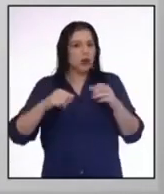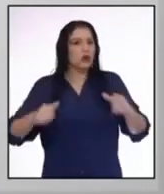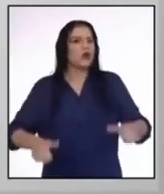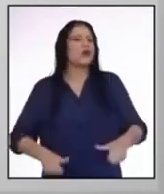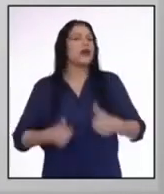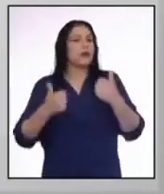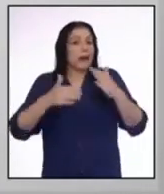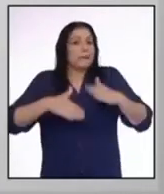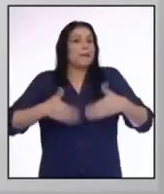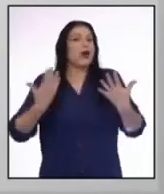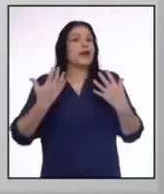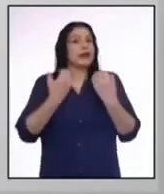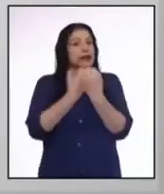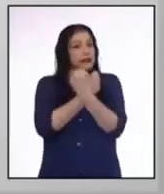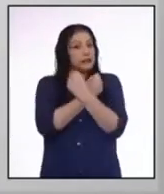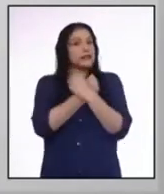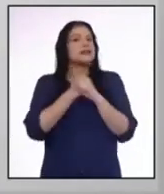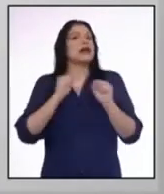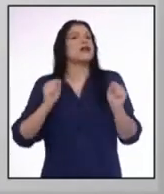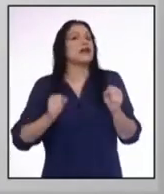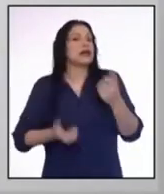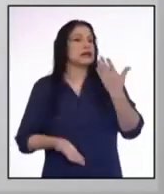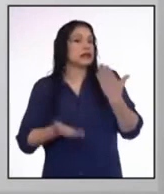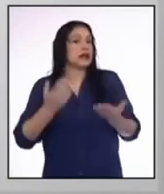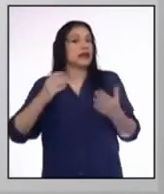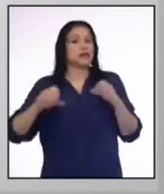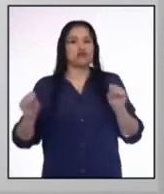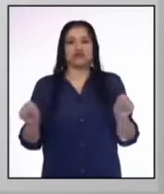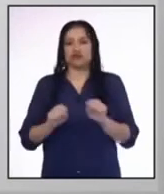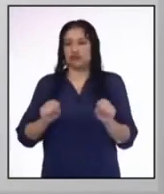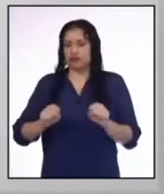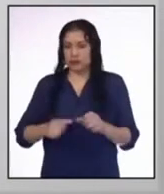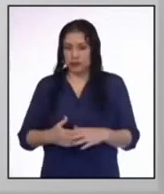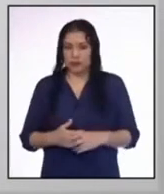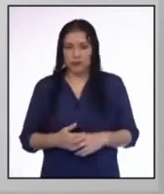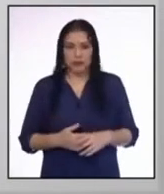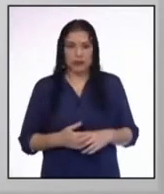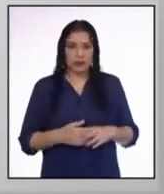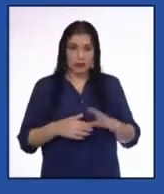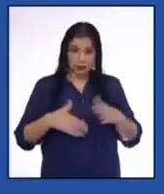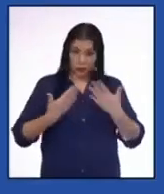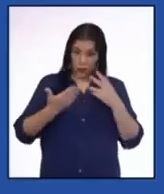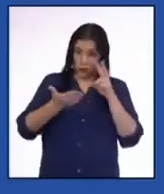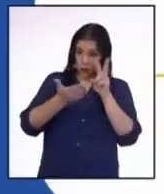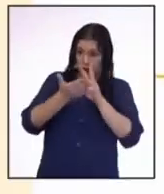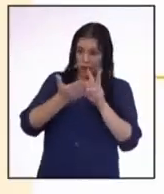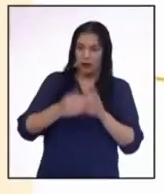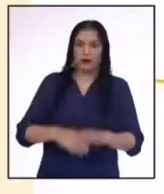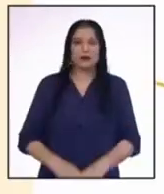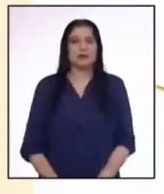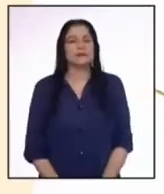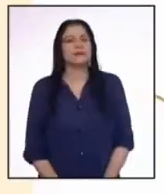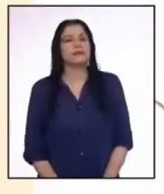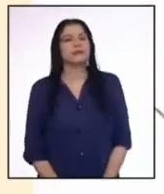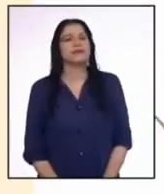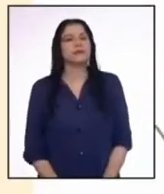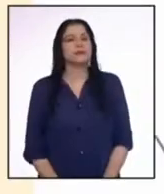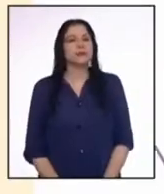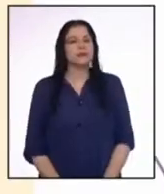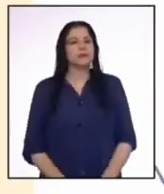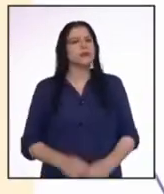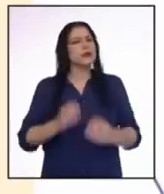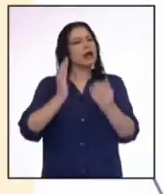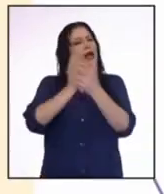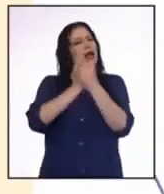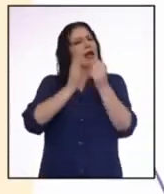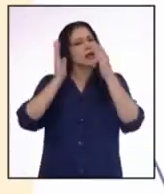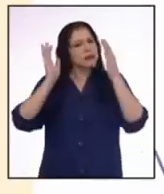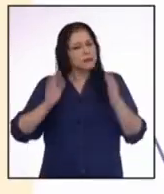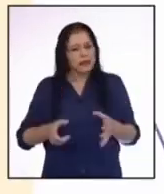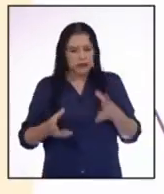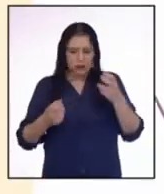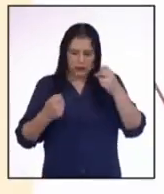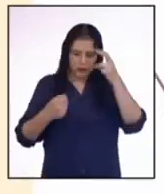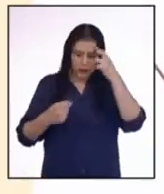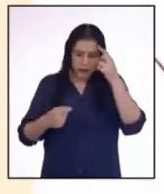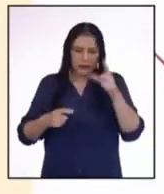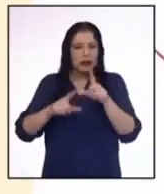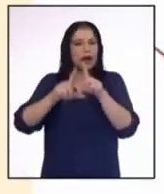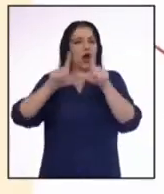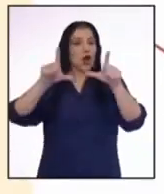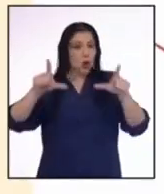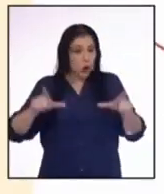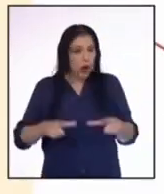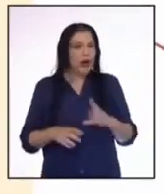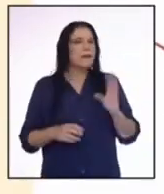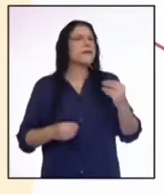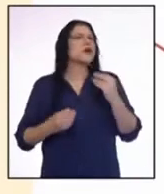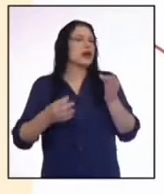vida podría salvarte en un sismo. ¿Lo leemos? Expertos recomiendan buscar esta zona y